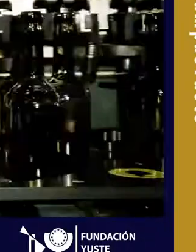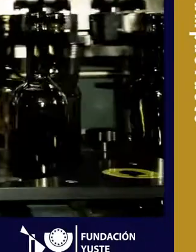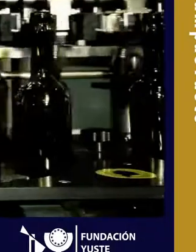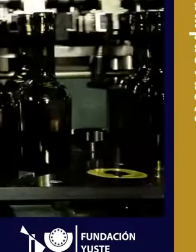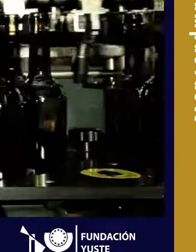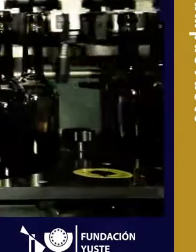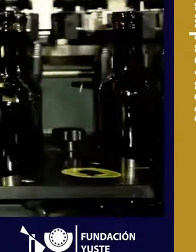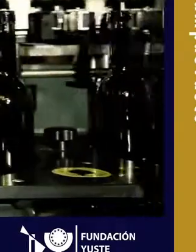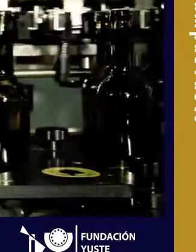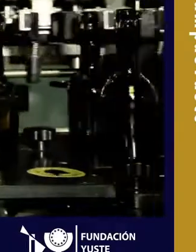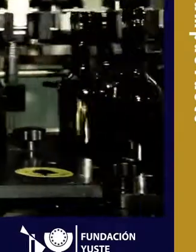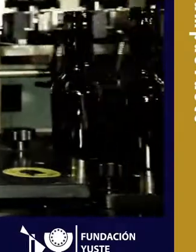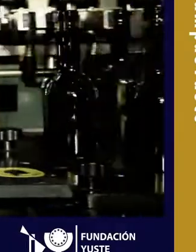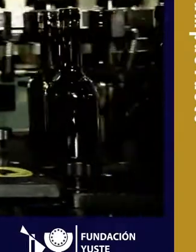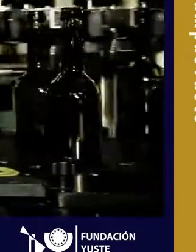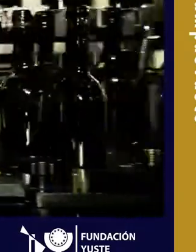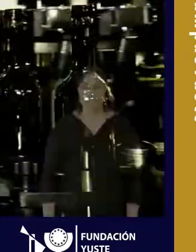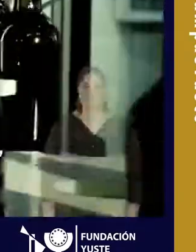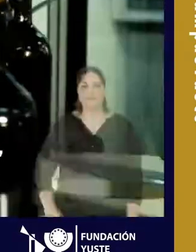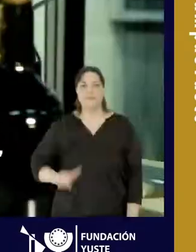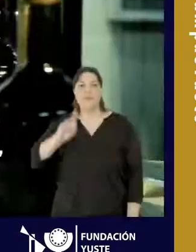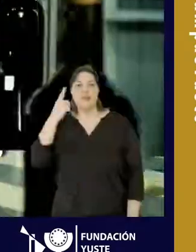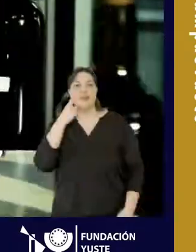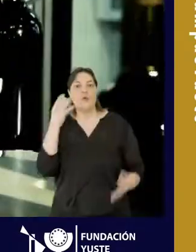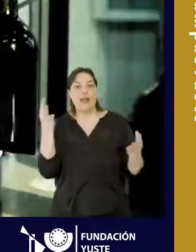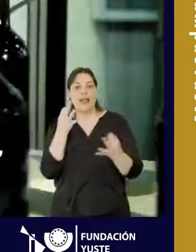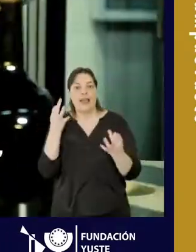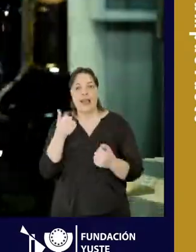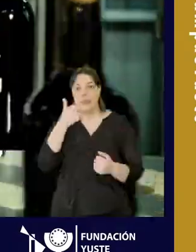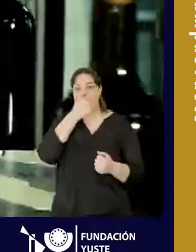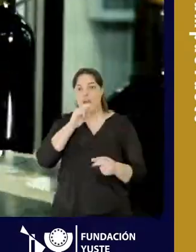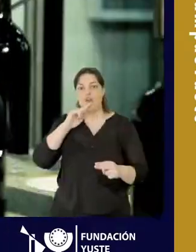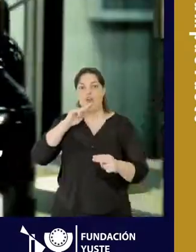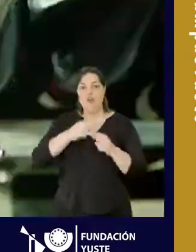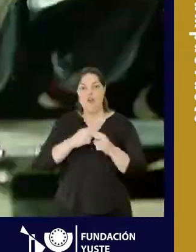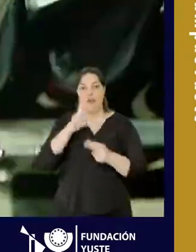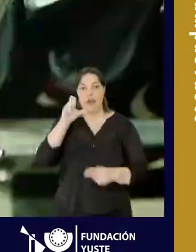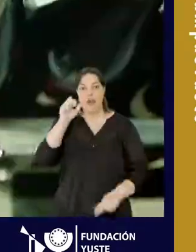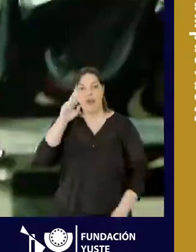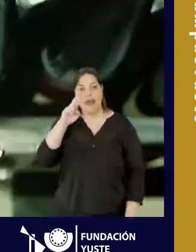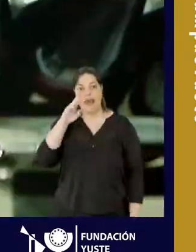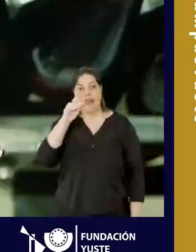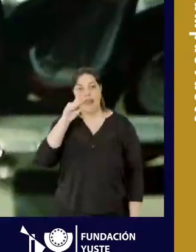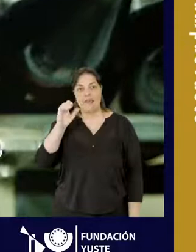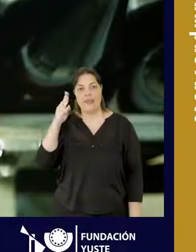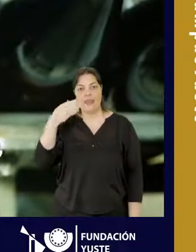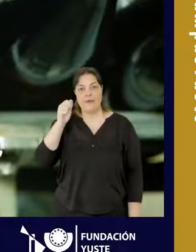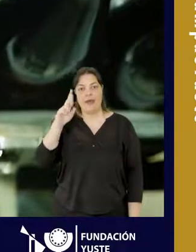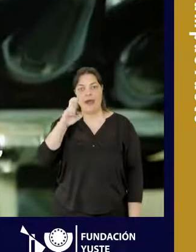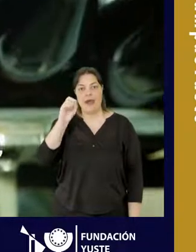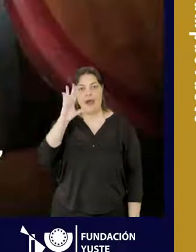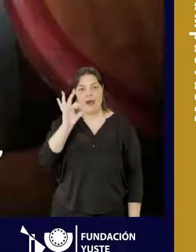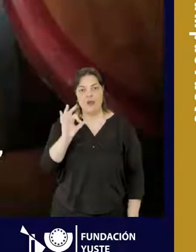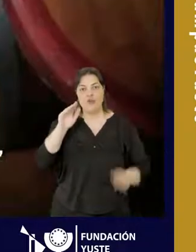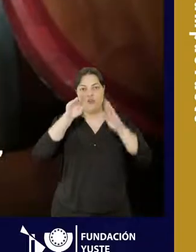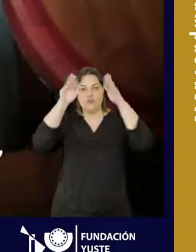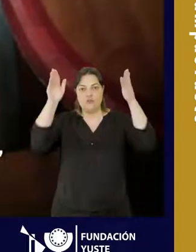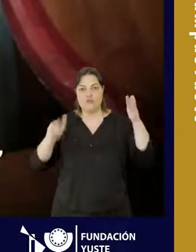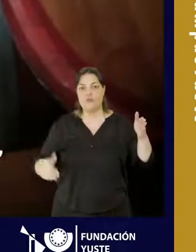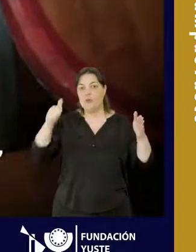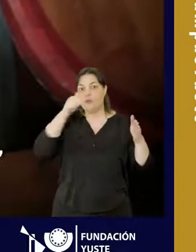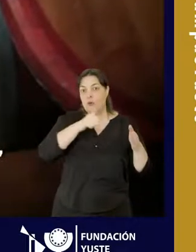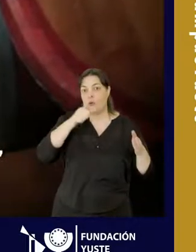innovadoras fábrica sección de embotellado descubre lar de Barros de bodegas